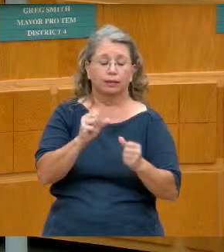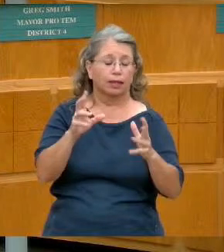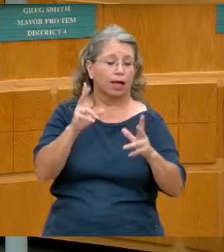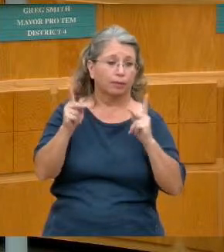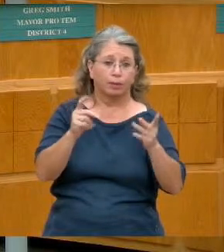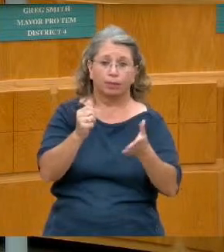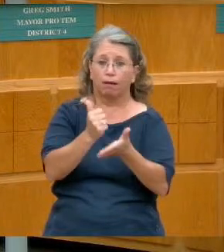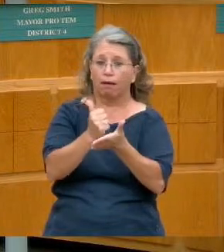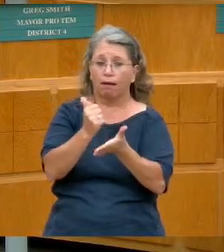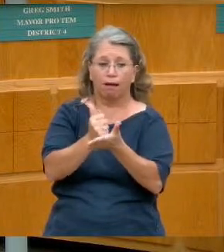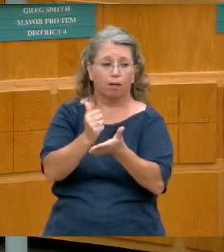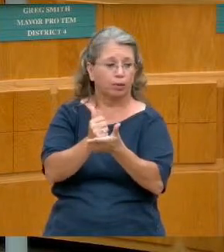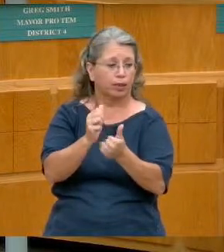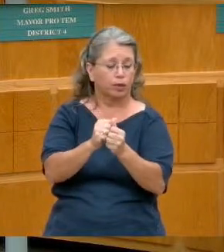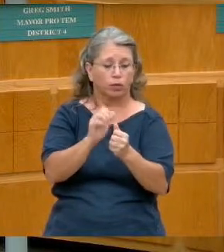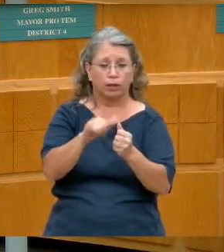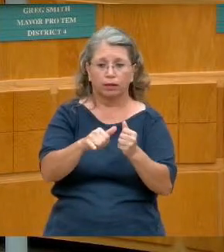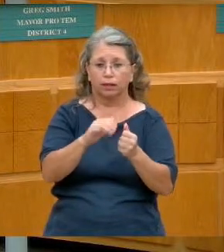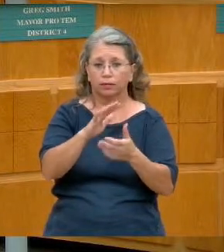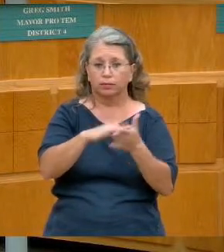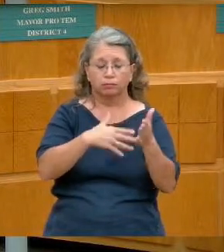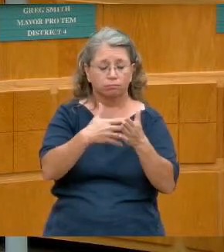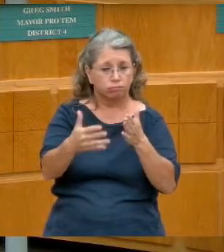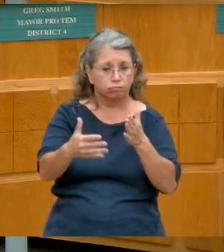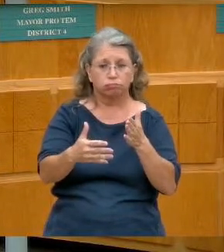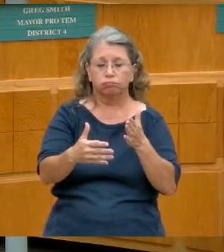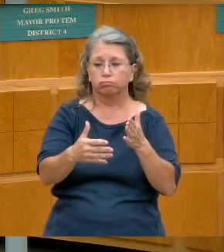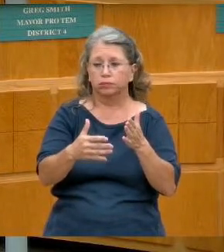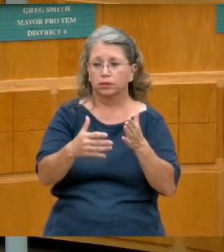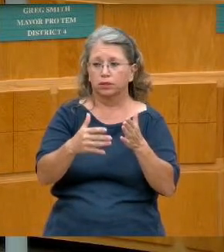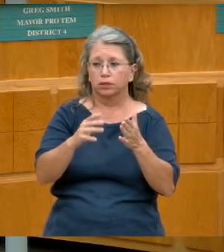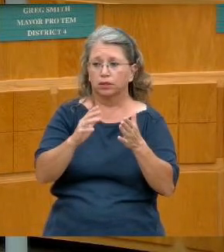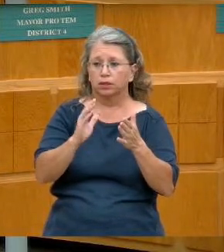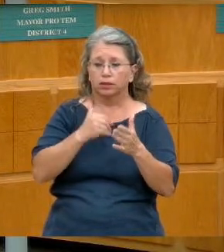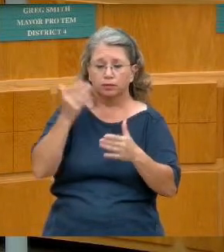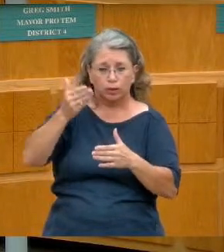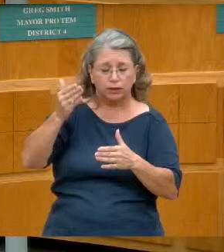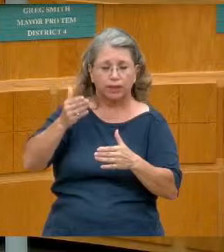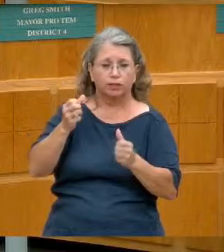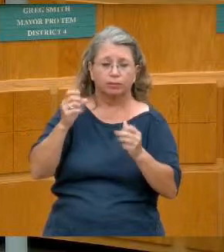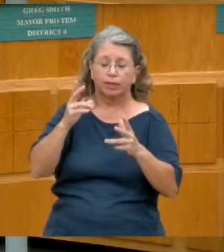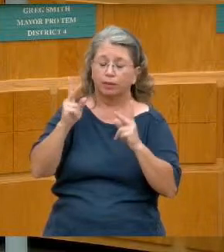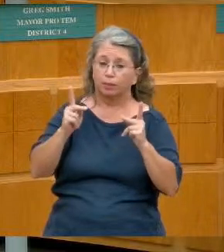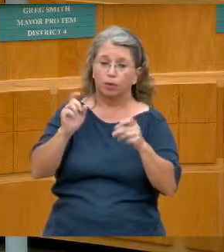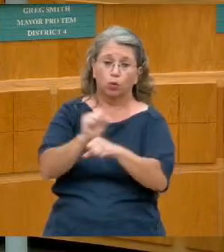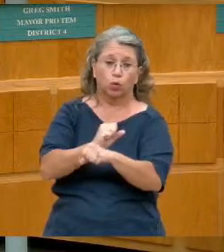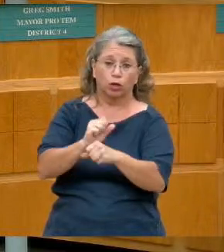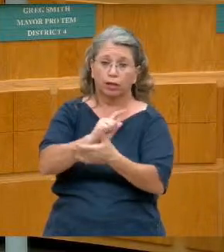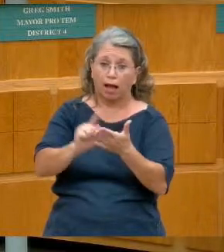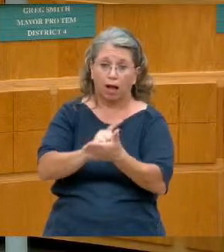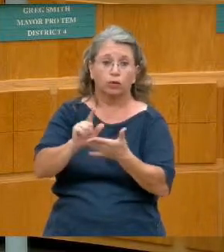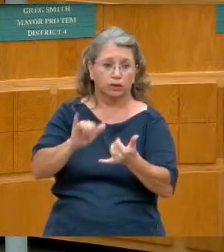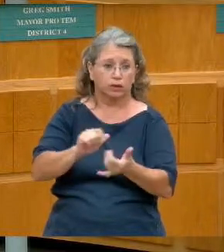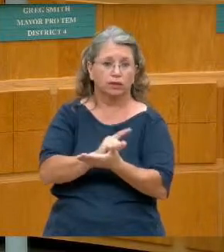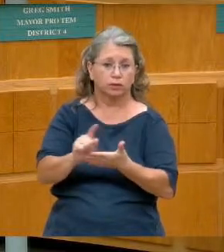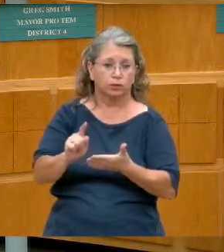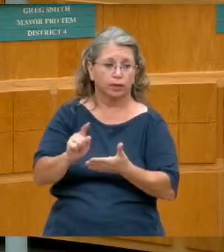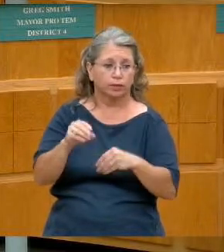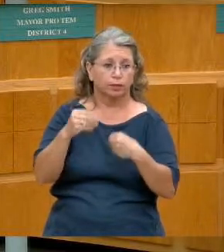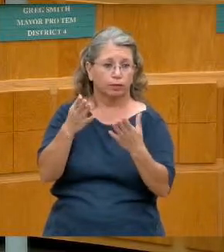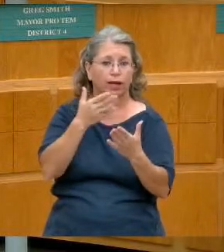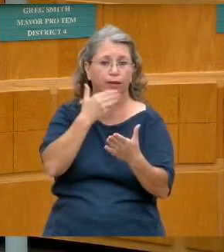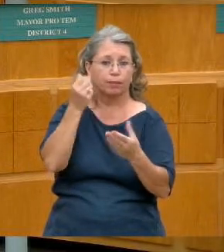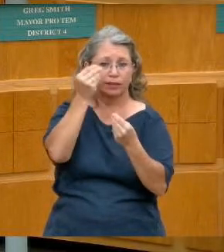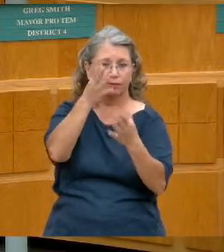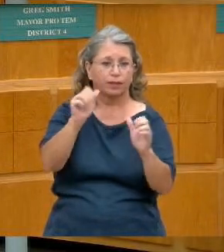a lot of us were working long hours this week to make sure that we give you the best information that we could. Thank you. En